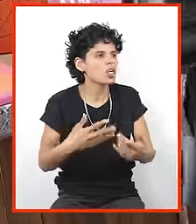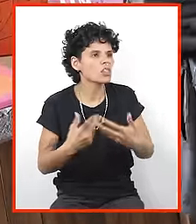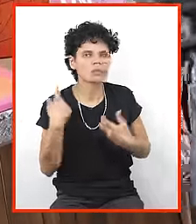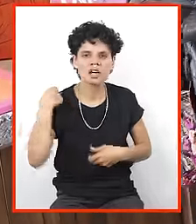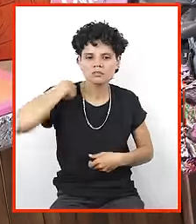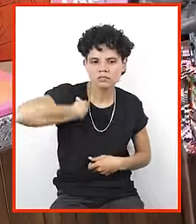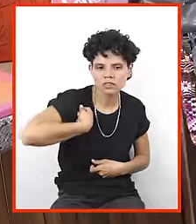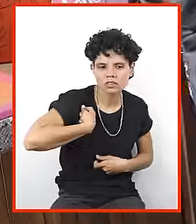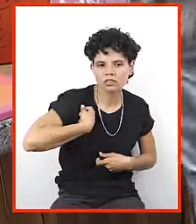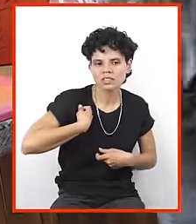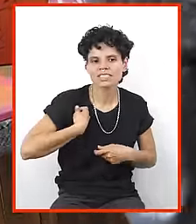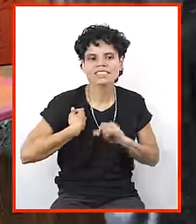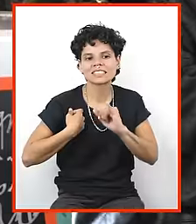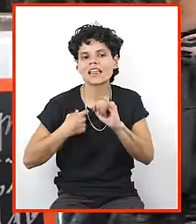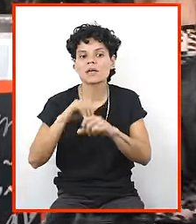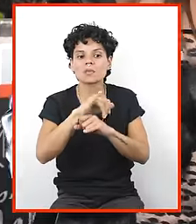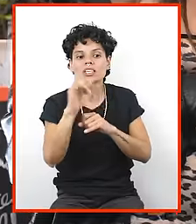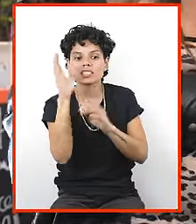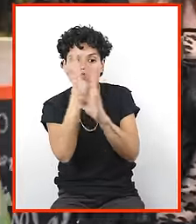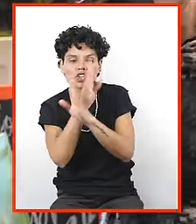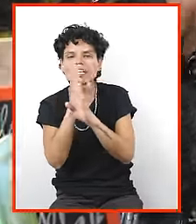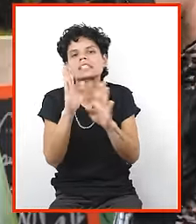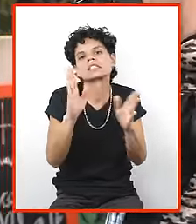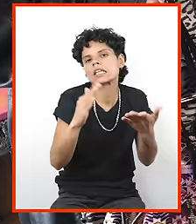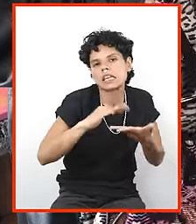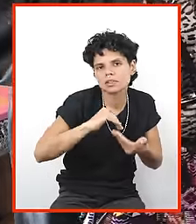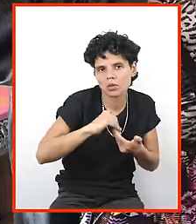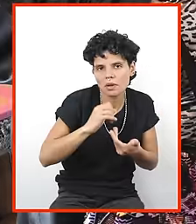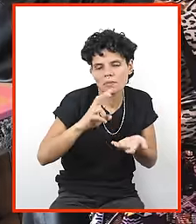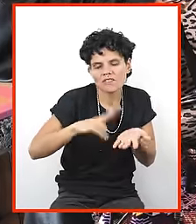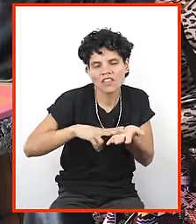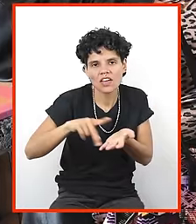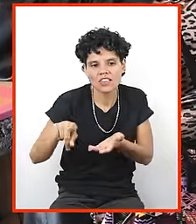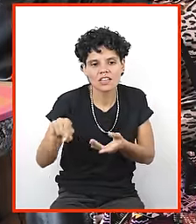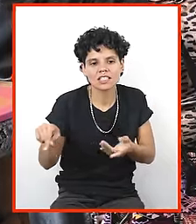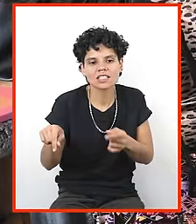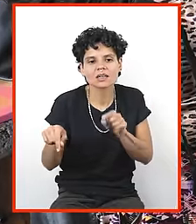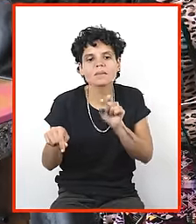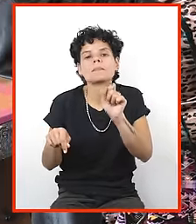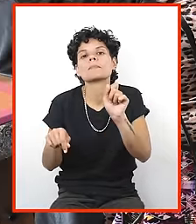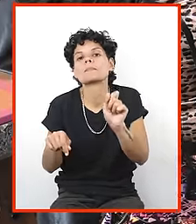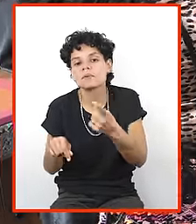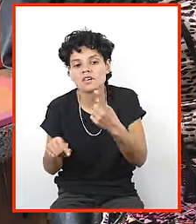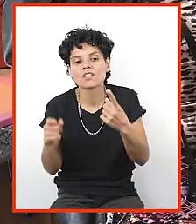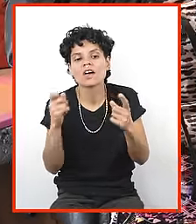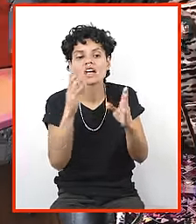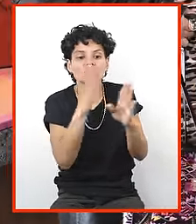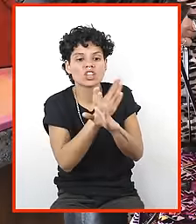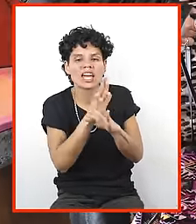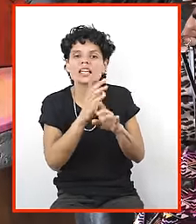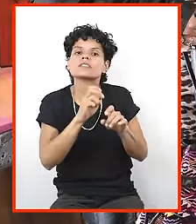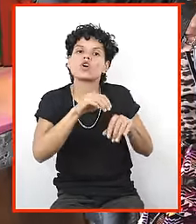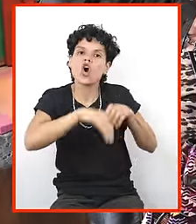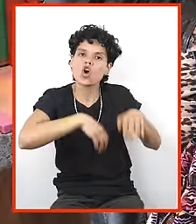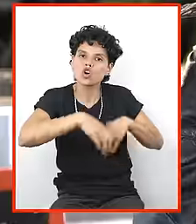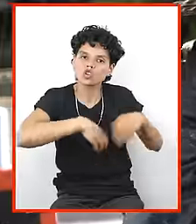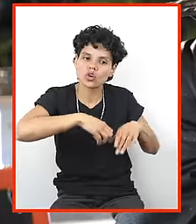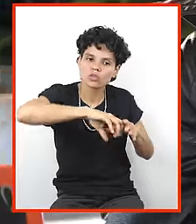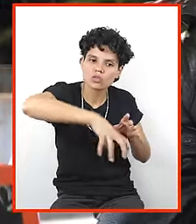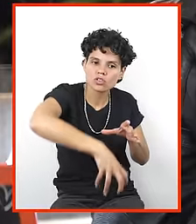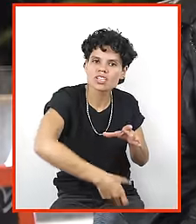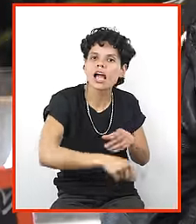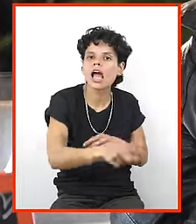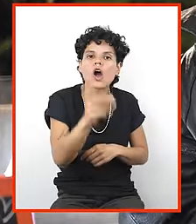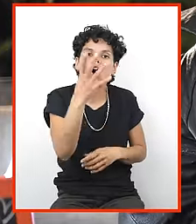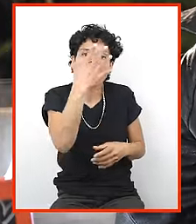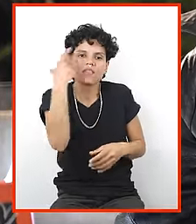dejar ahora. Oye, ¿dónde? Perdón, pero se quiere ir a esconder. No, sí, es que después, perdona, porque probablemente egoísta. Lo va a esconder, te va a hacer un hoyo. No. Y